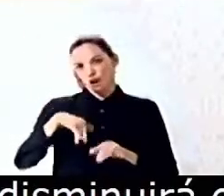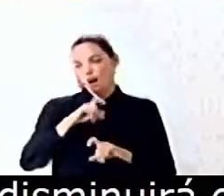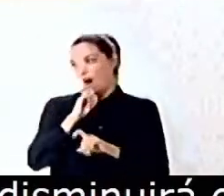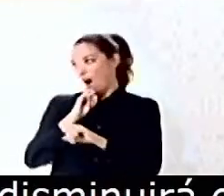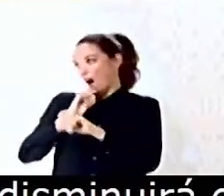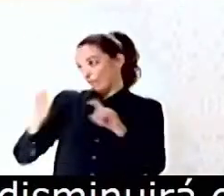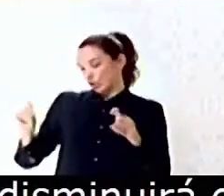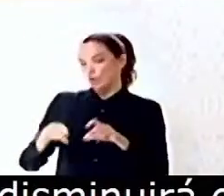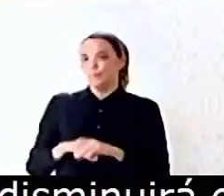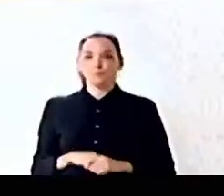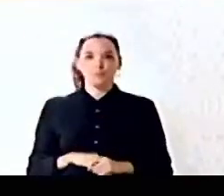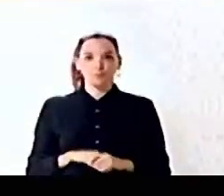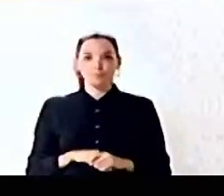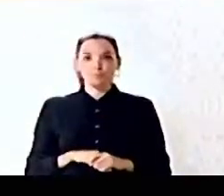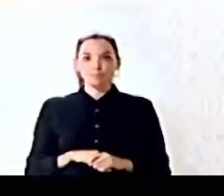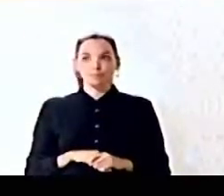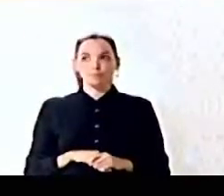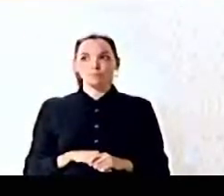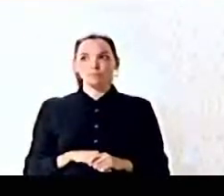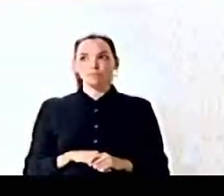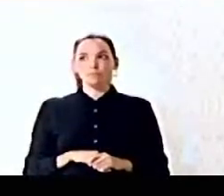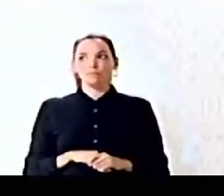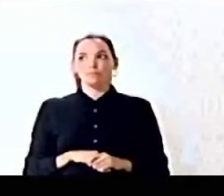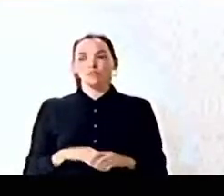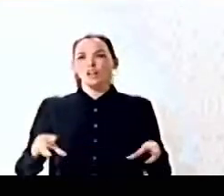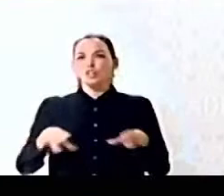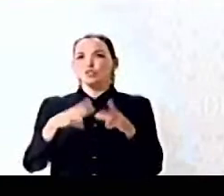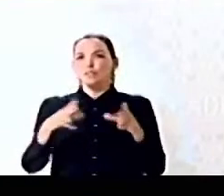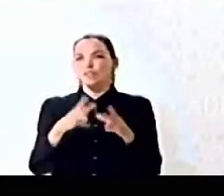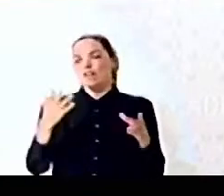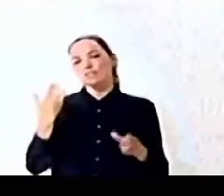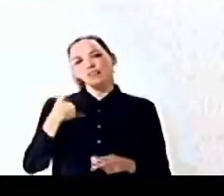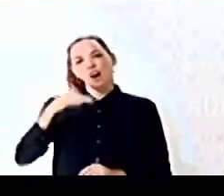Creo que a la sociedad no podemos cansarla mucho más.